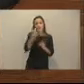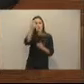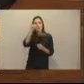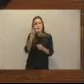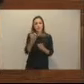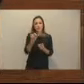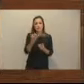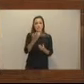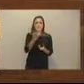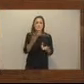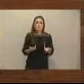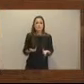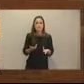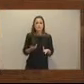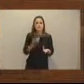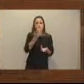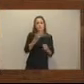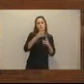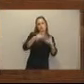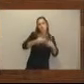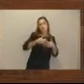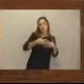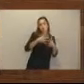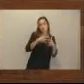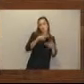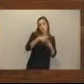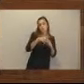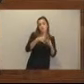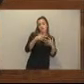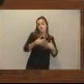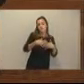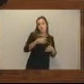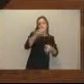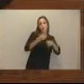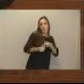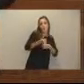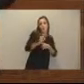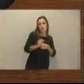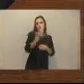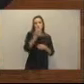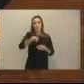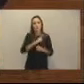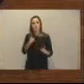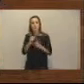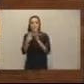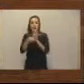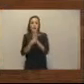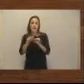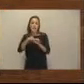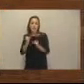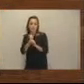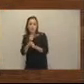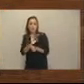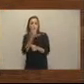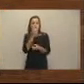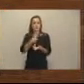tener un sistema tributario más justo, si nos vamos a oponer a las leyes que precarizan los puestos de trabajo, si vamos a impedir